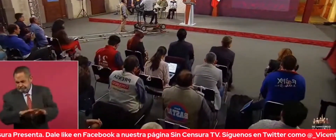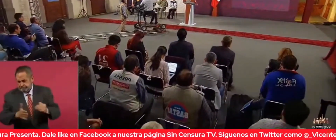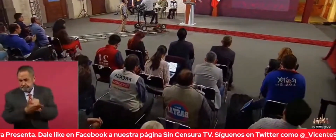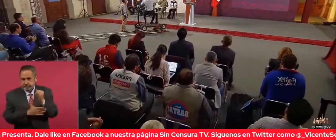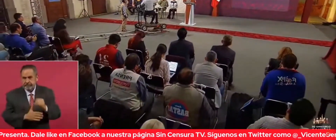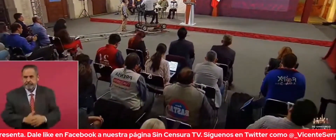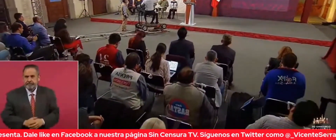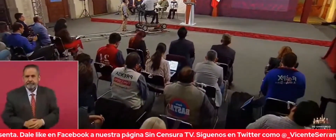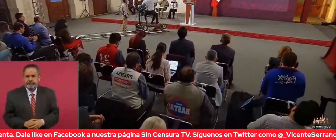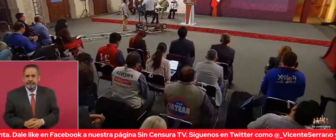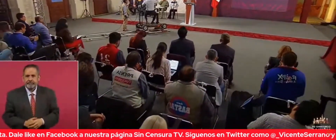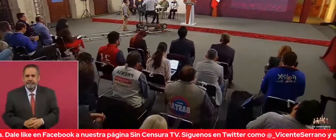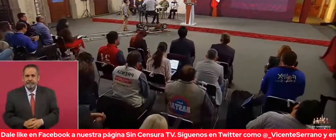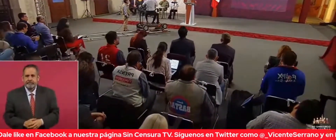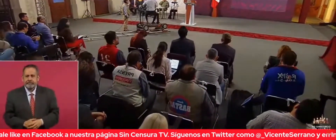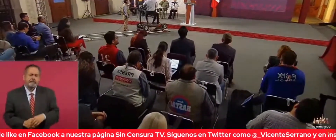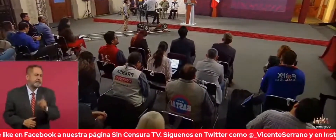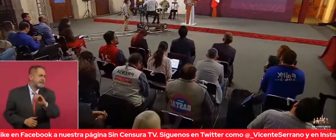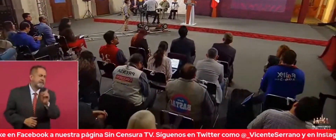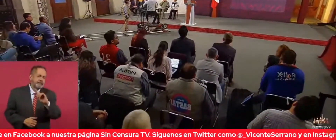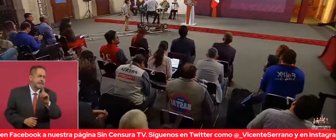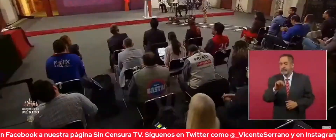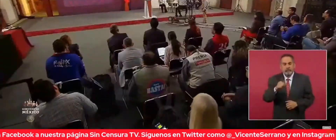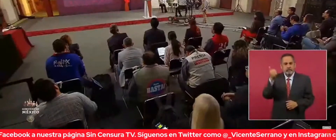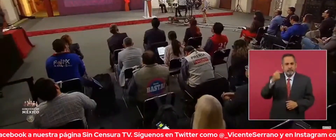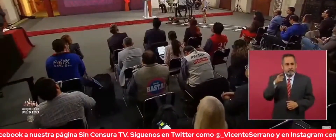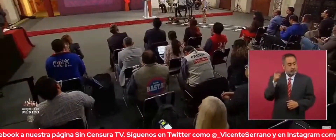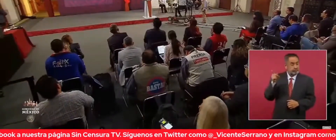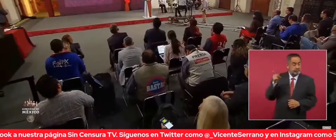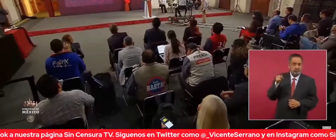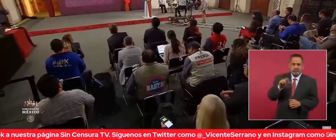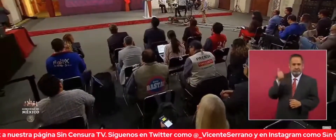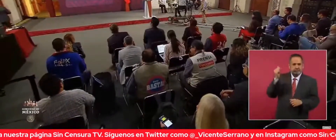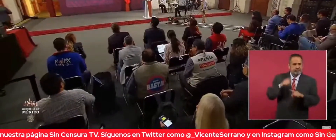No, pero no, no, no, es ese, no, no, no, este